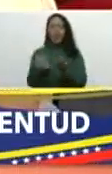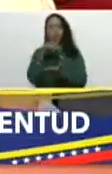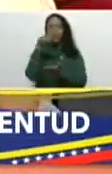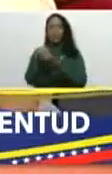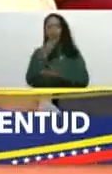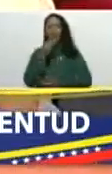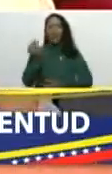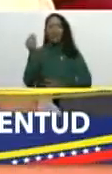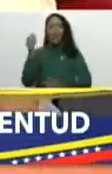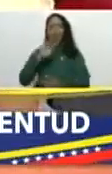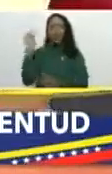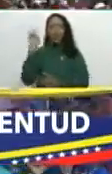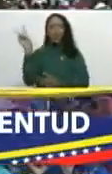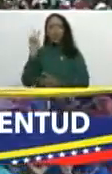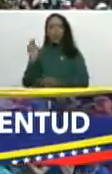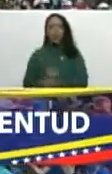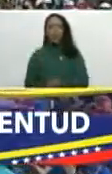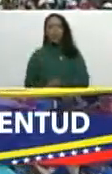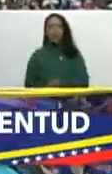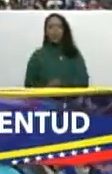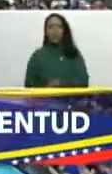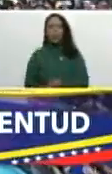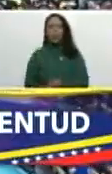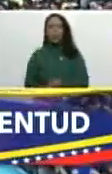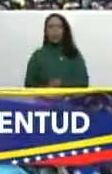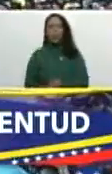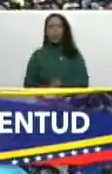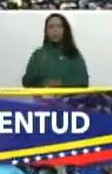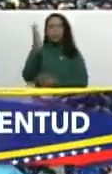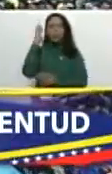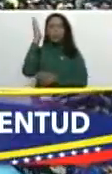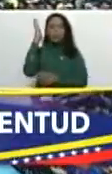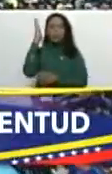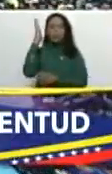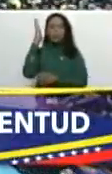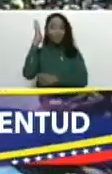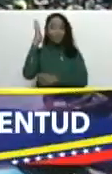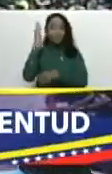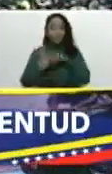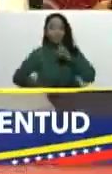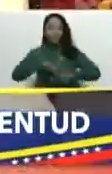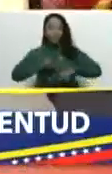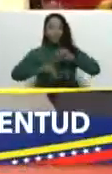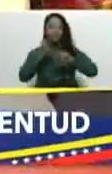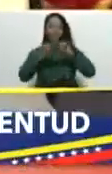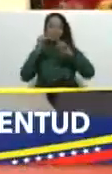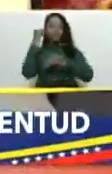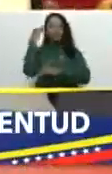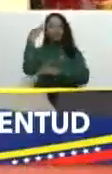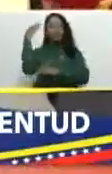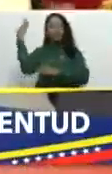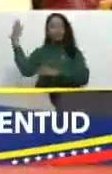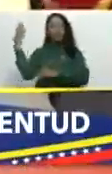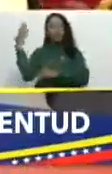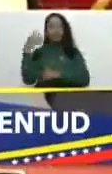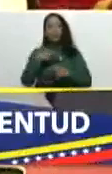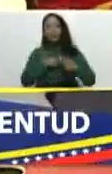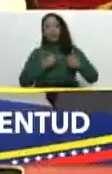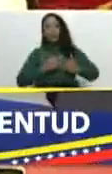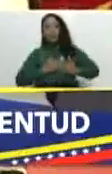la Juventud Venezolana. El congreso que construye desde los sueños, desde el